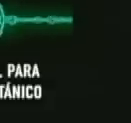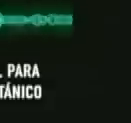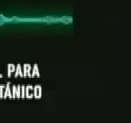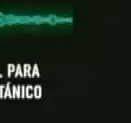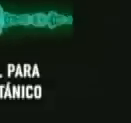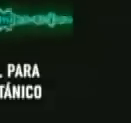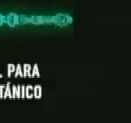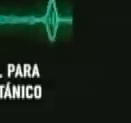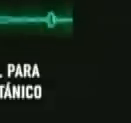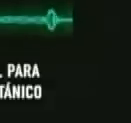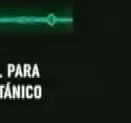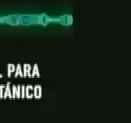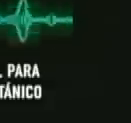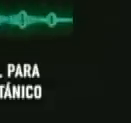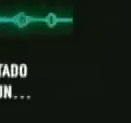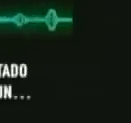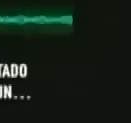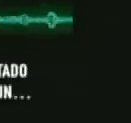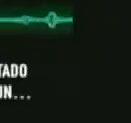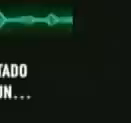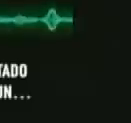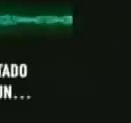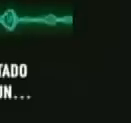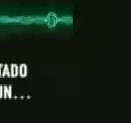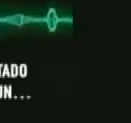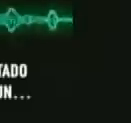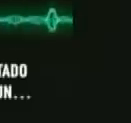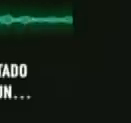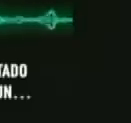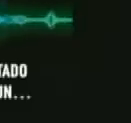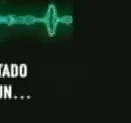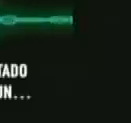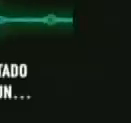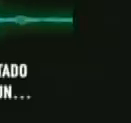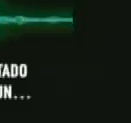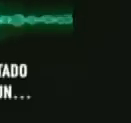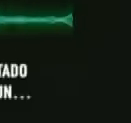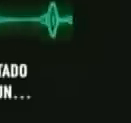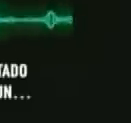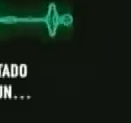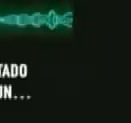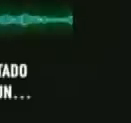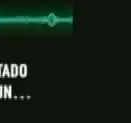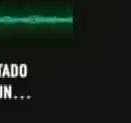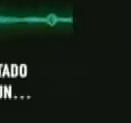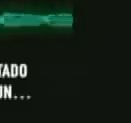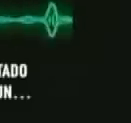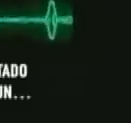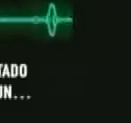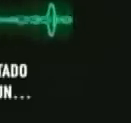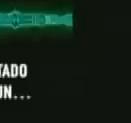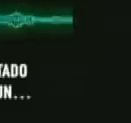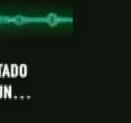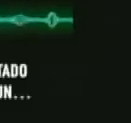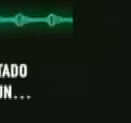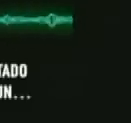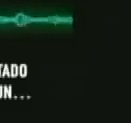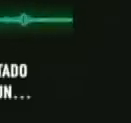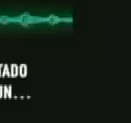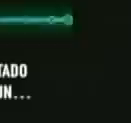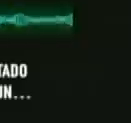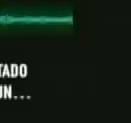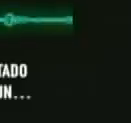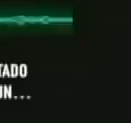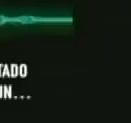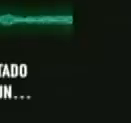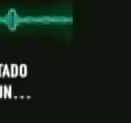Esa apelación no tiene que ver el gobierno británico si lo aceptan o no. Si se lo dan o no, tiene que ser fundamentado en algo jurídico. Básicamente,